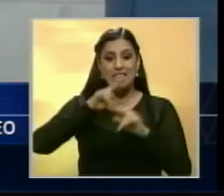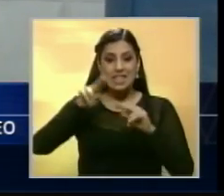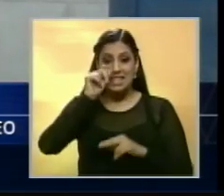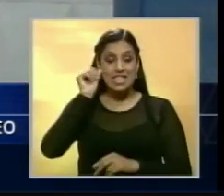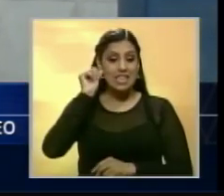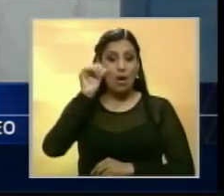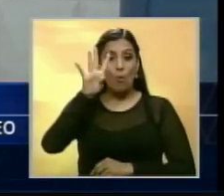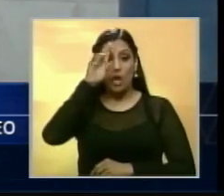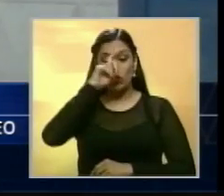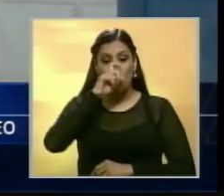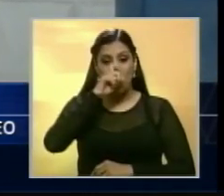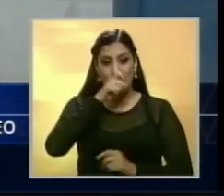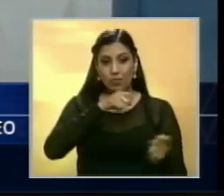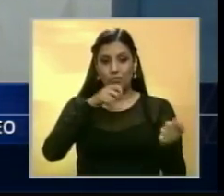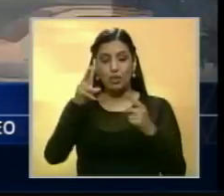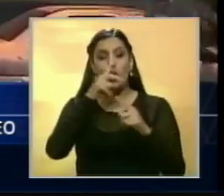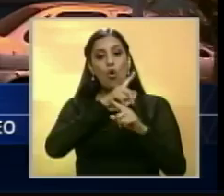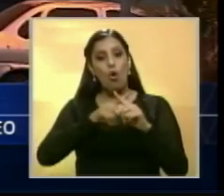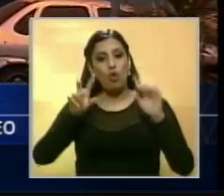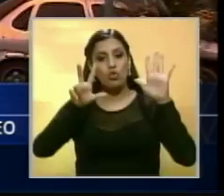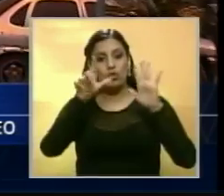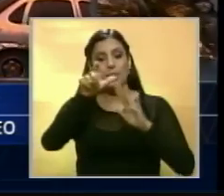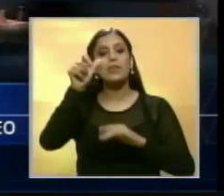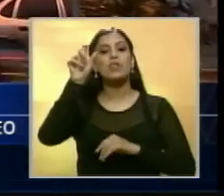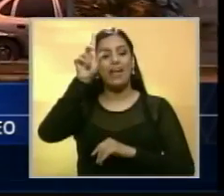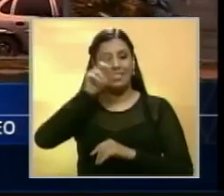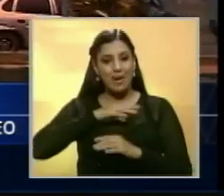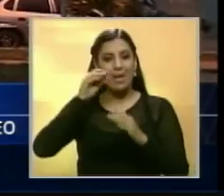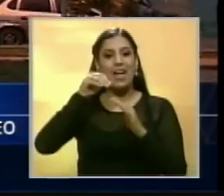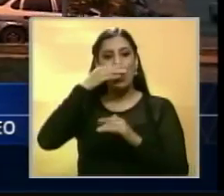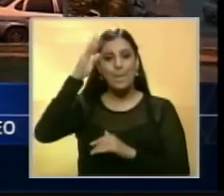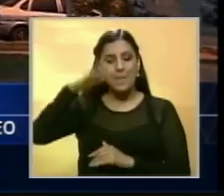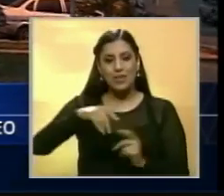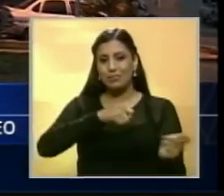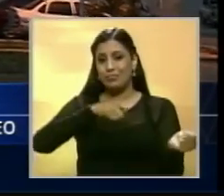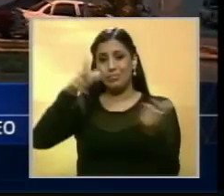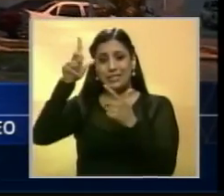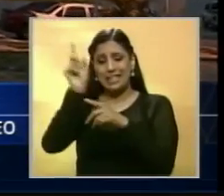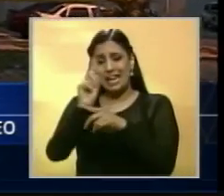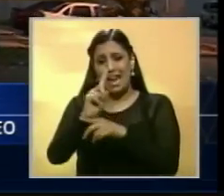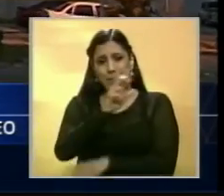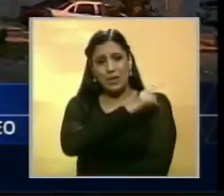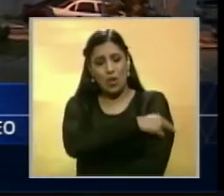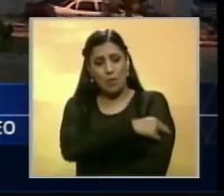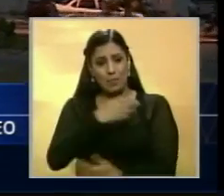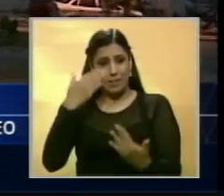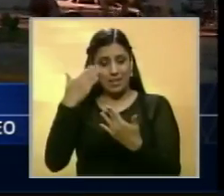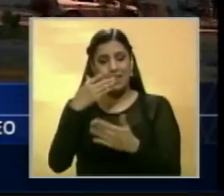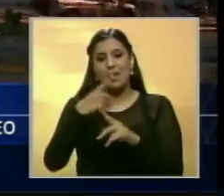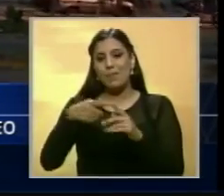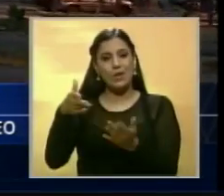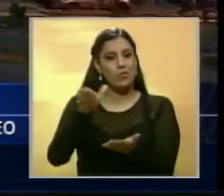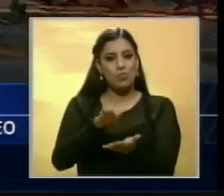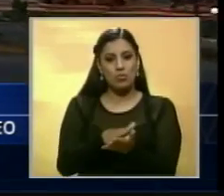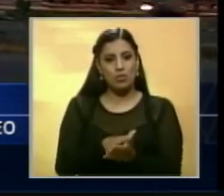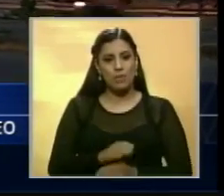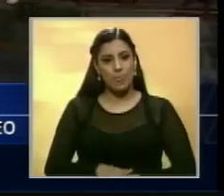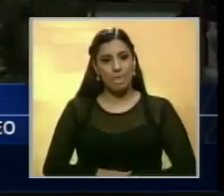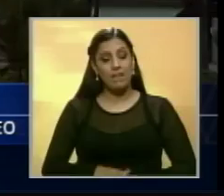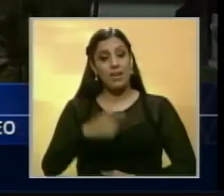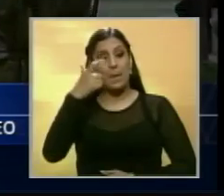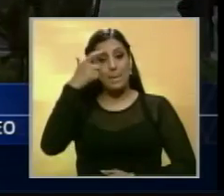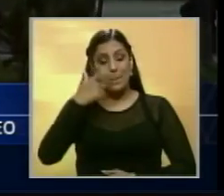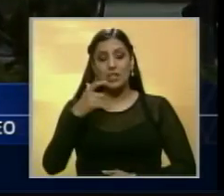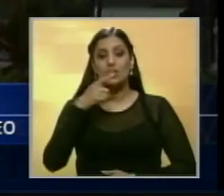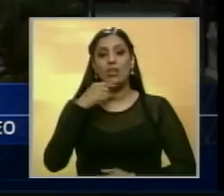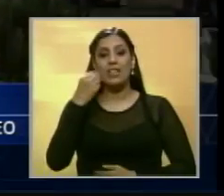8 personas más, entre ellas un adolescente. La pequeña fue trasladada al pronto socorro de la zona donde falleció. El